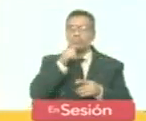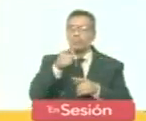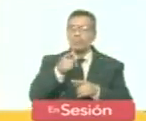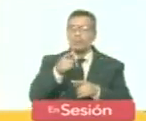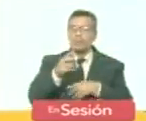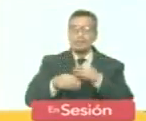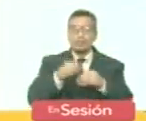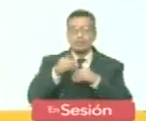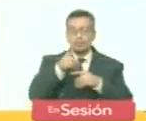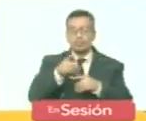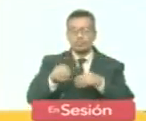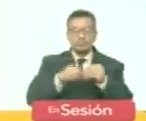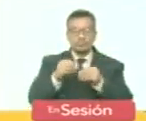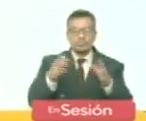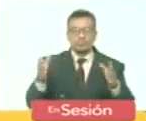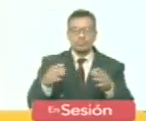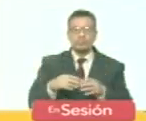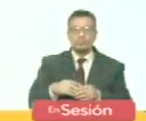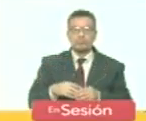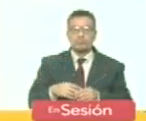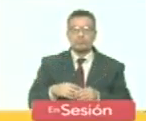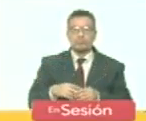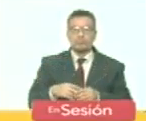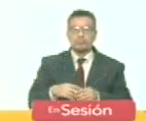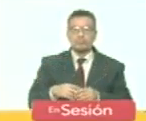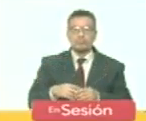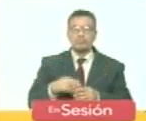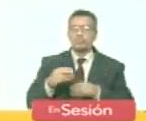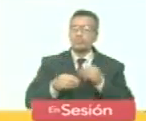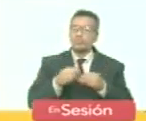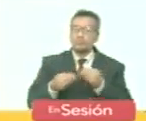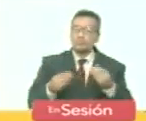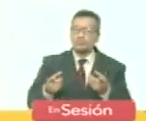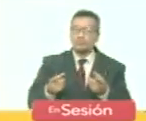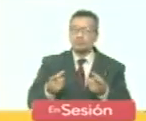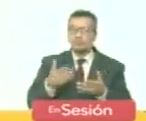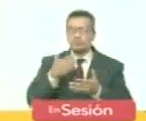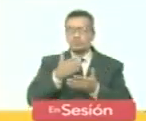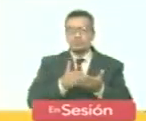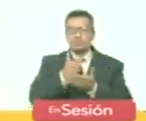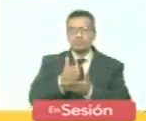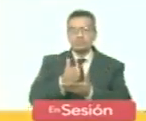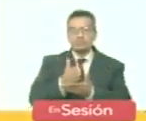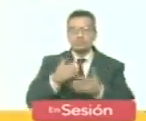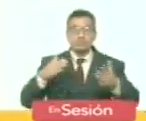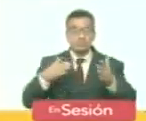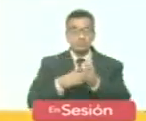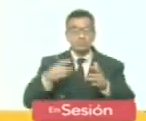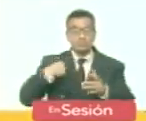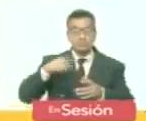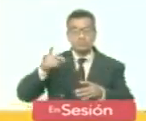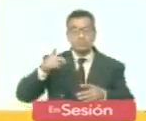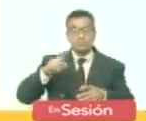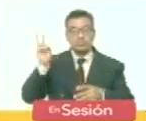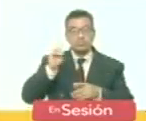instrumentando esa solución? ¿Cómo es que, en medio del brutal bloqueo que vive